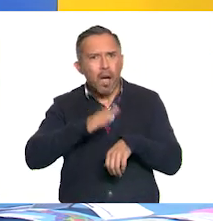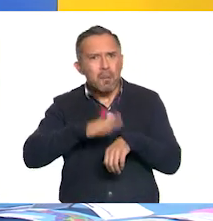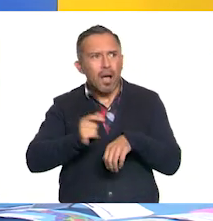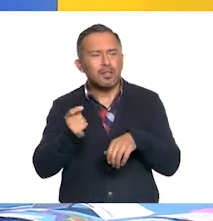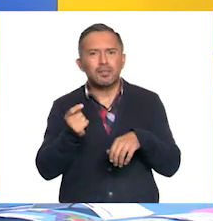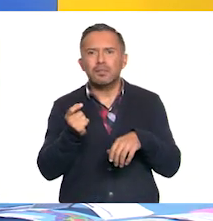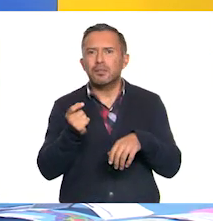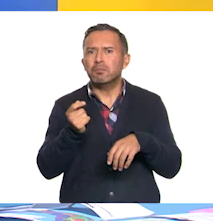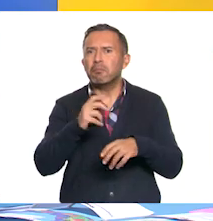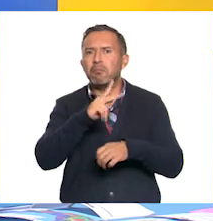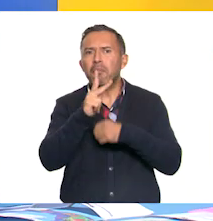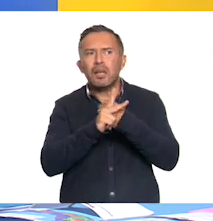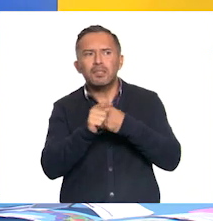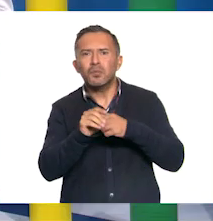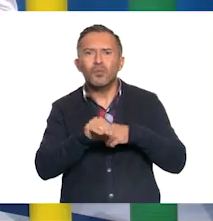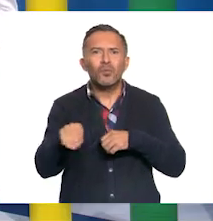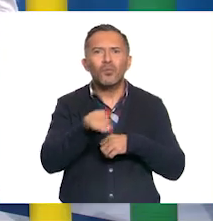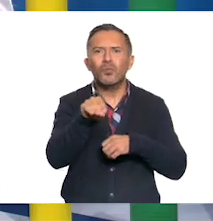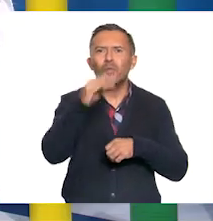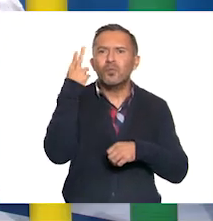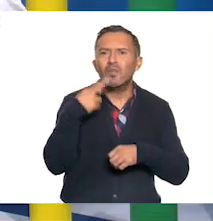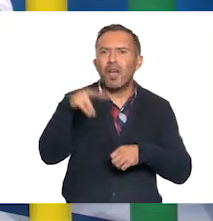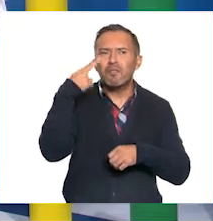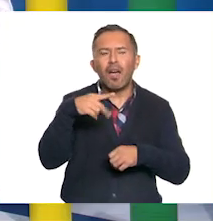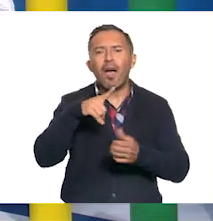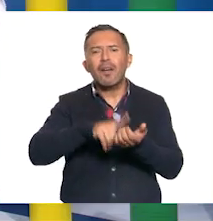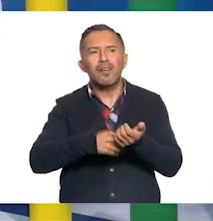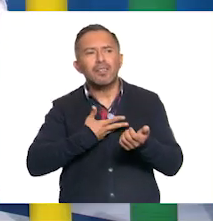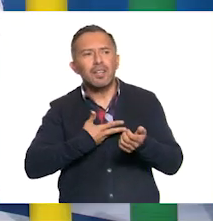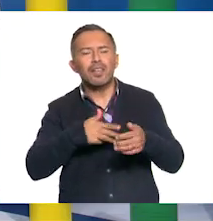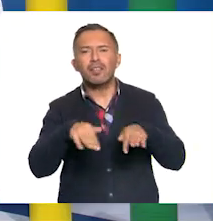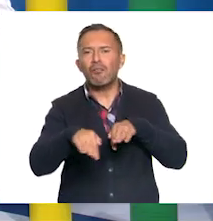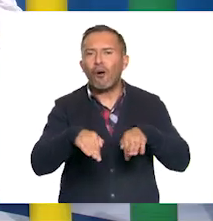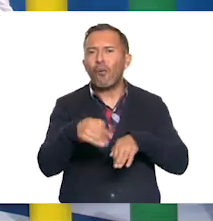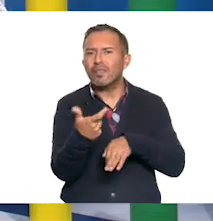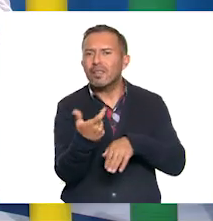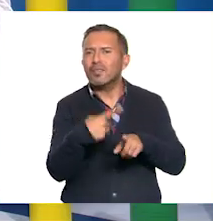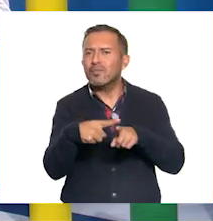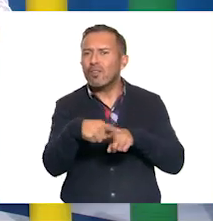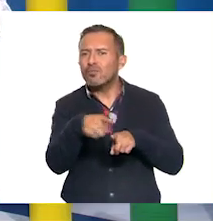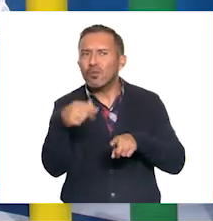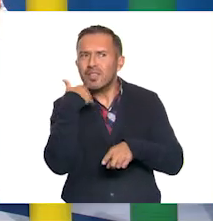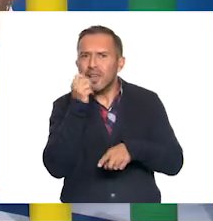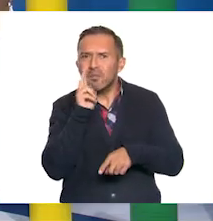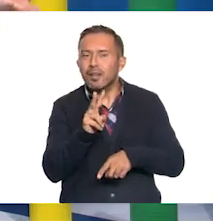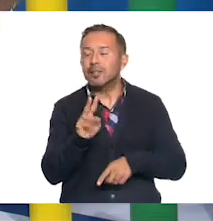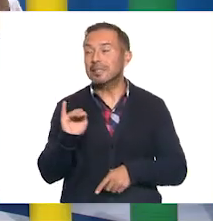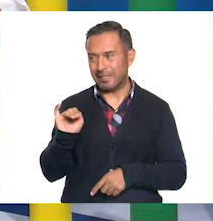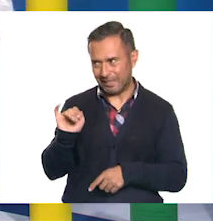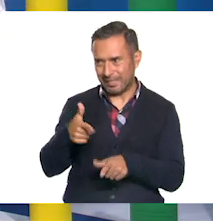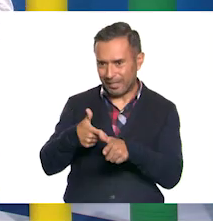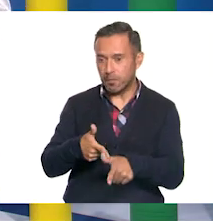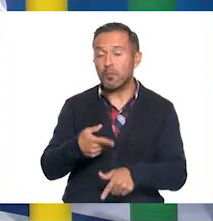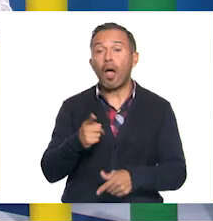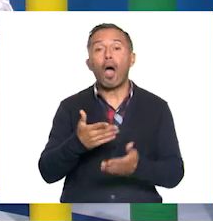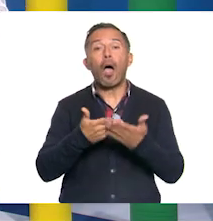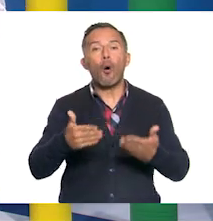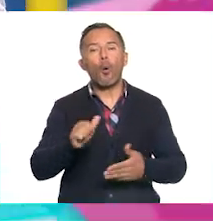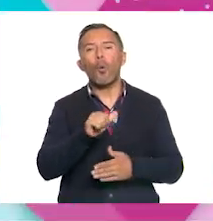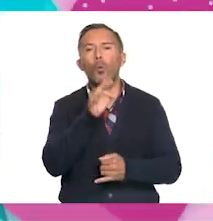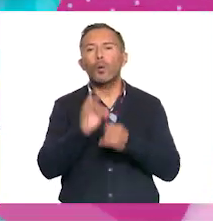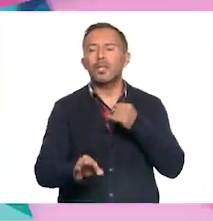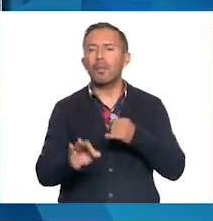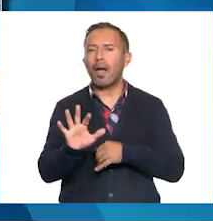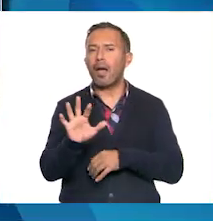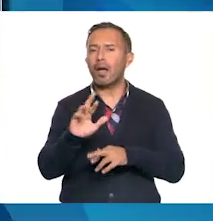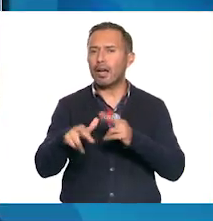más de sus actividades económicas. Y así lo haremos, chicas, por supuesto que sí. Ahora veamos nuestra última región, la